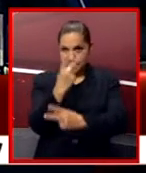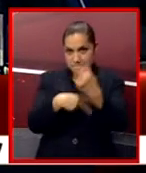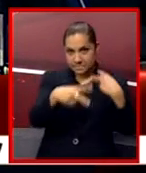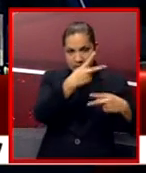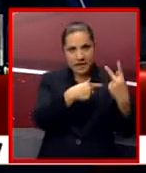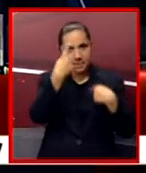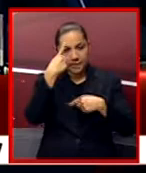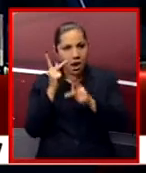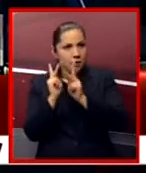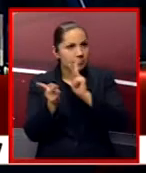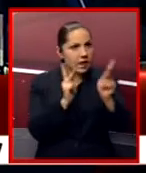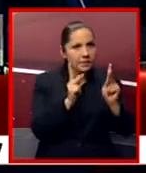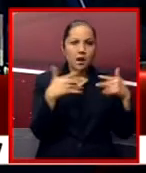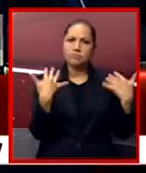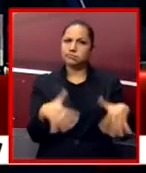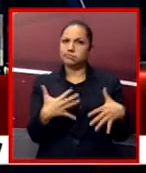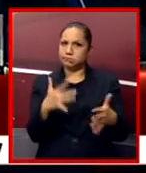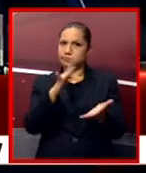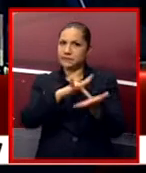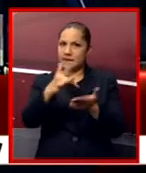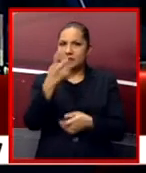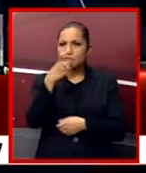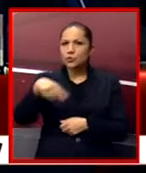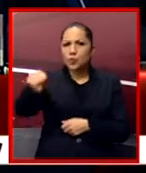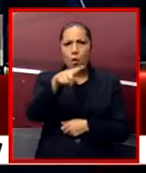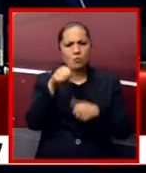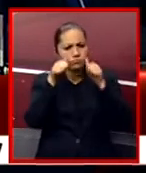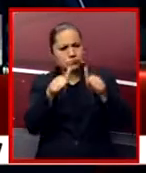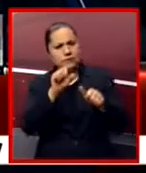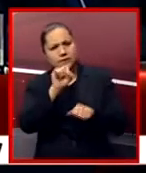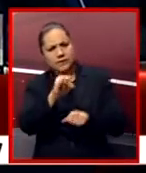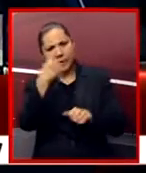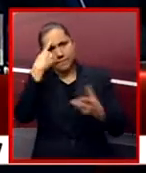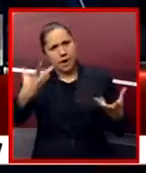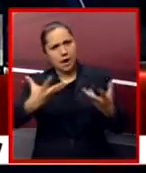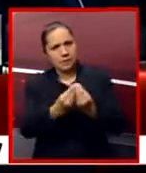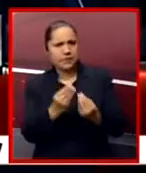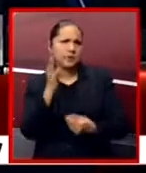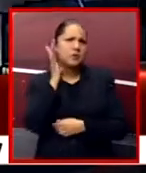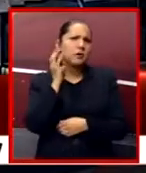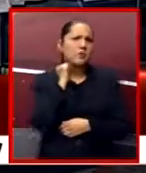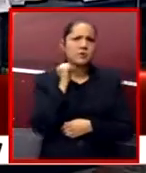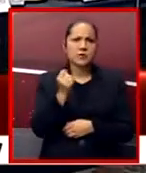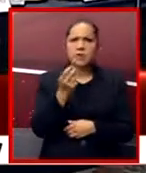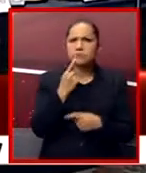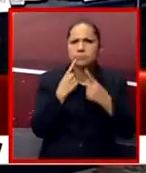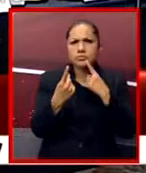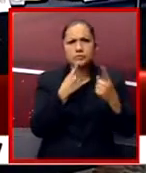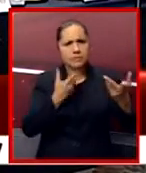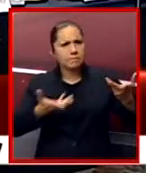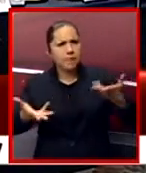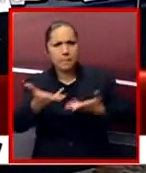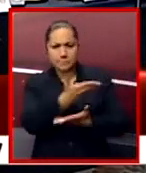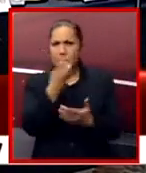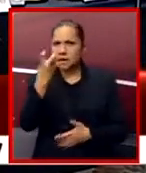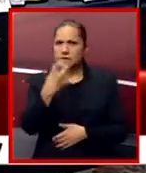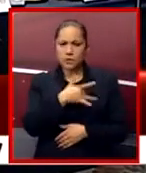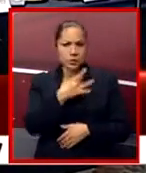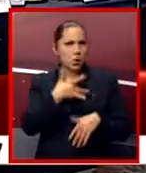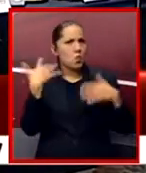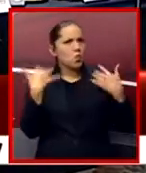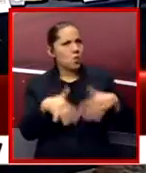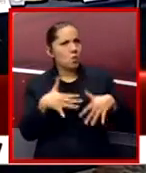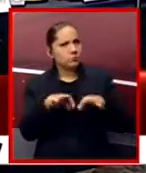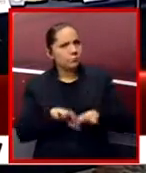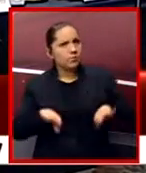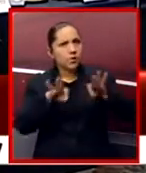que es una gran diferencia que tienen con el Senado de la República el que vengan a plantearnos, exponernos y platicarnos el contenido del